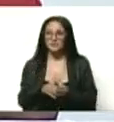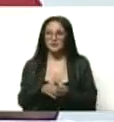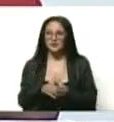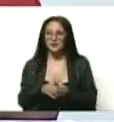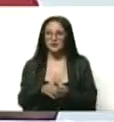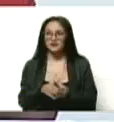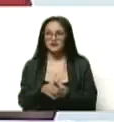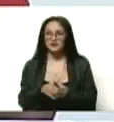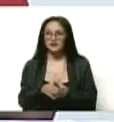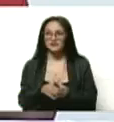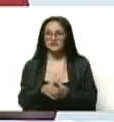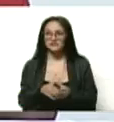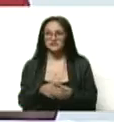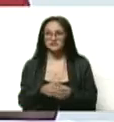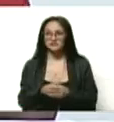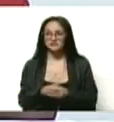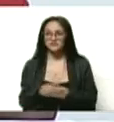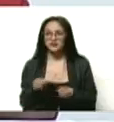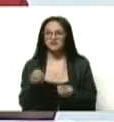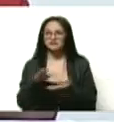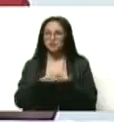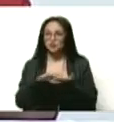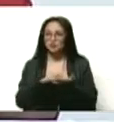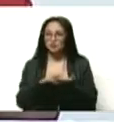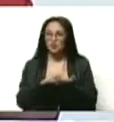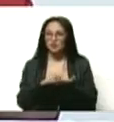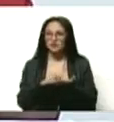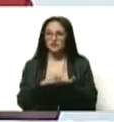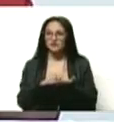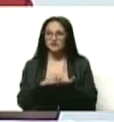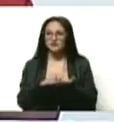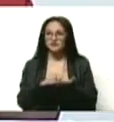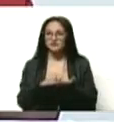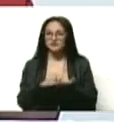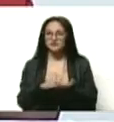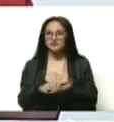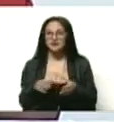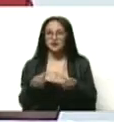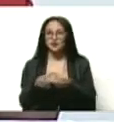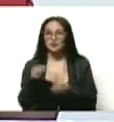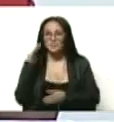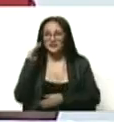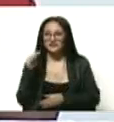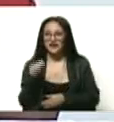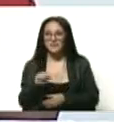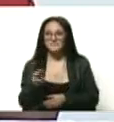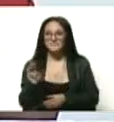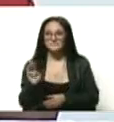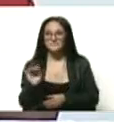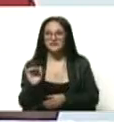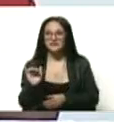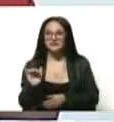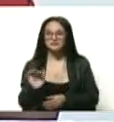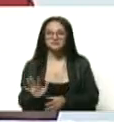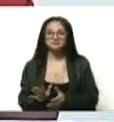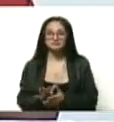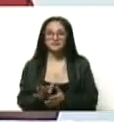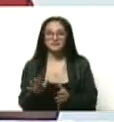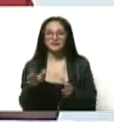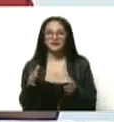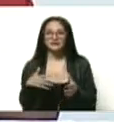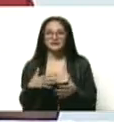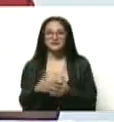con el mapa de soluciones. Es el partido, pues, en la calle actuando con sus dirigentes. Dirigentes que van a gozar de